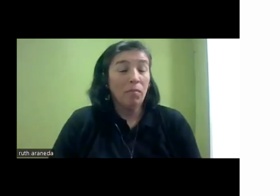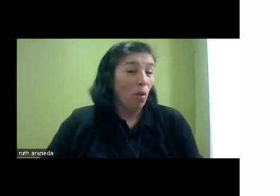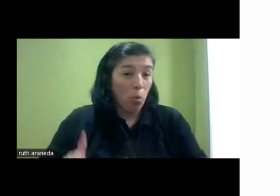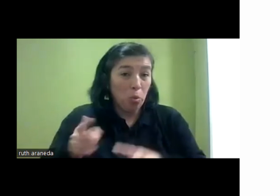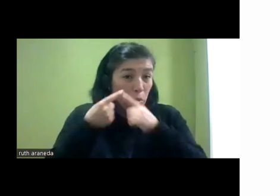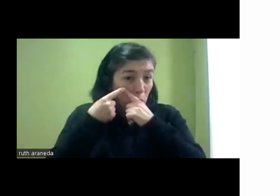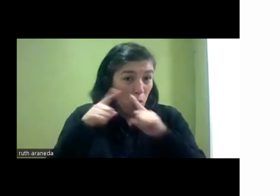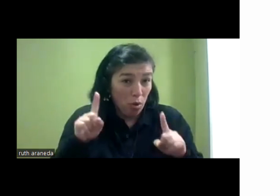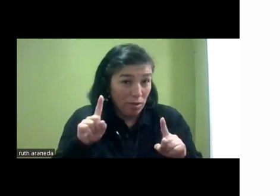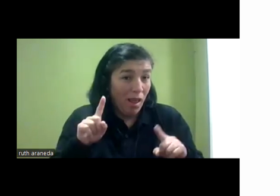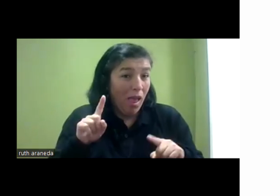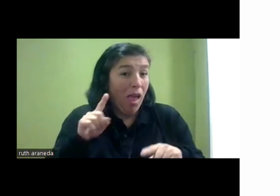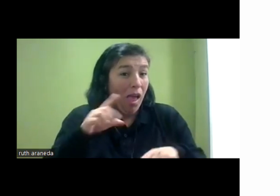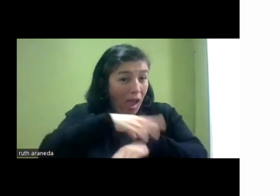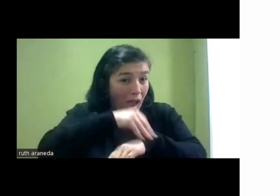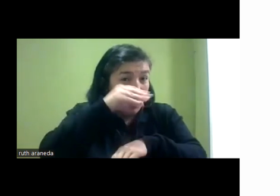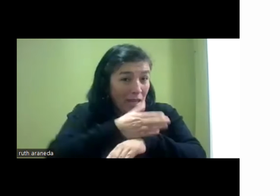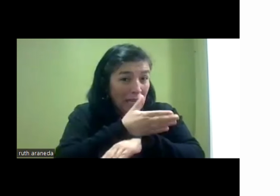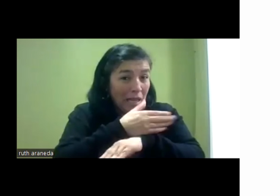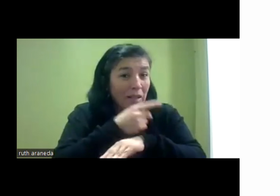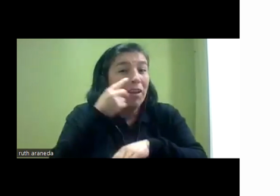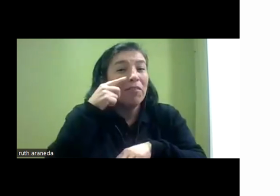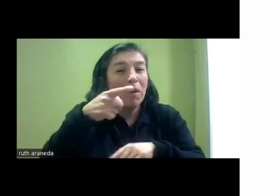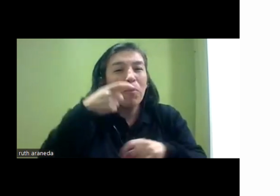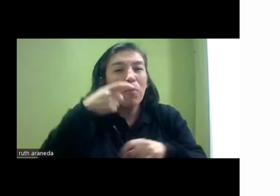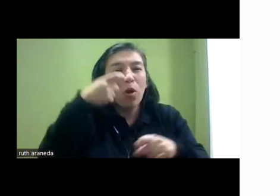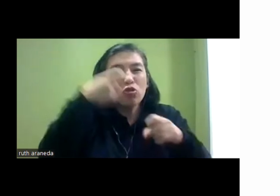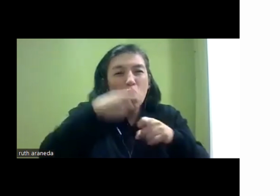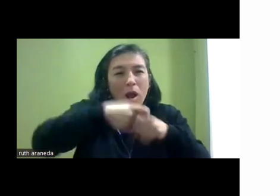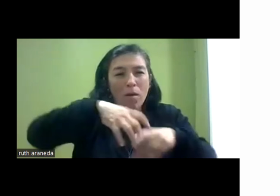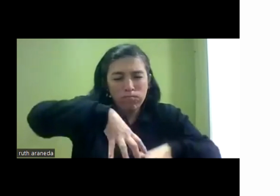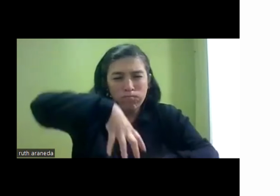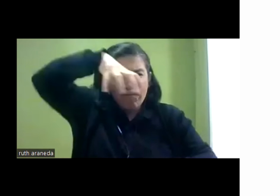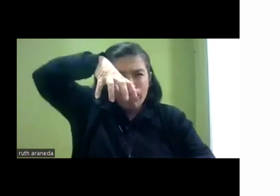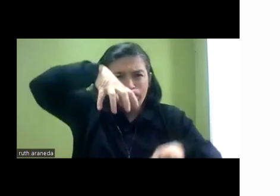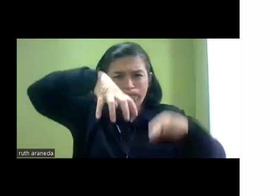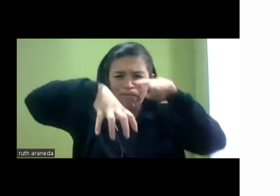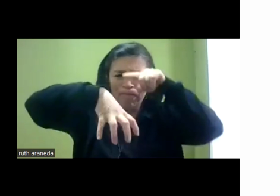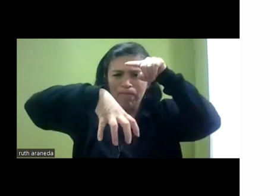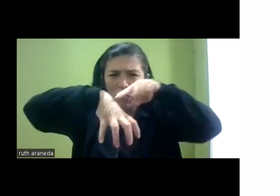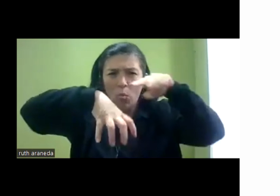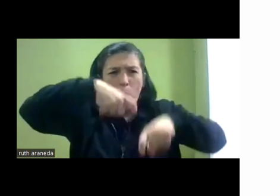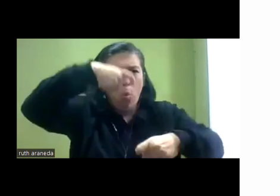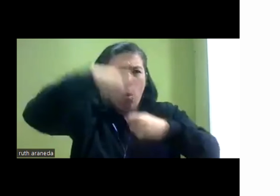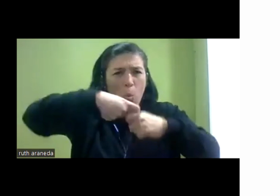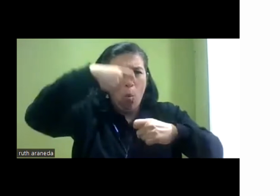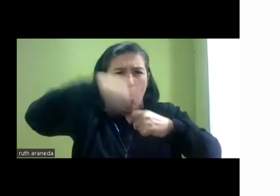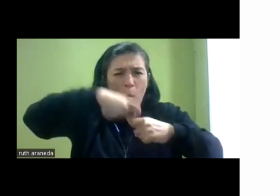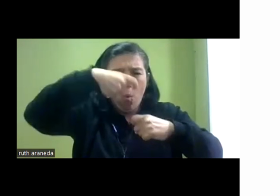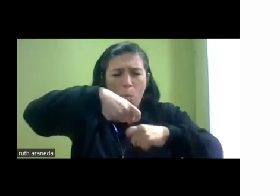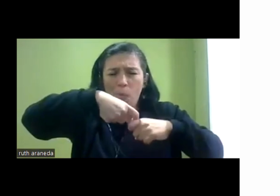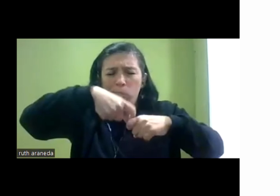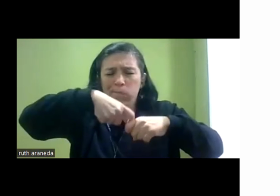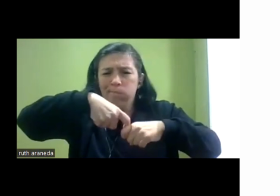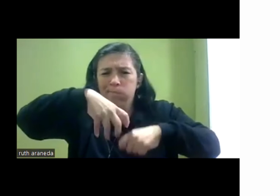en Arica, bueno, ahí hay un promontorio rocoso que cae